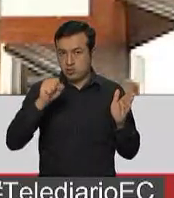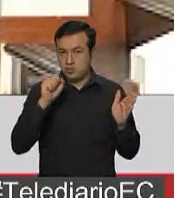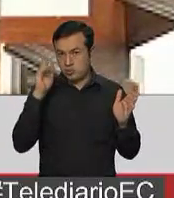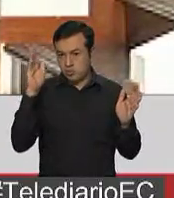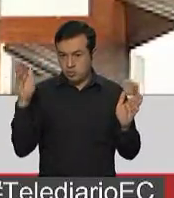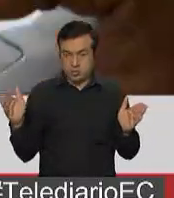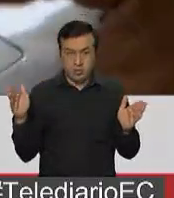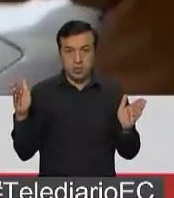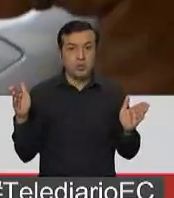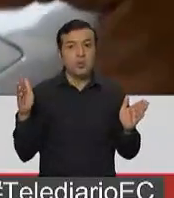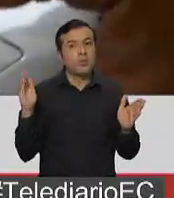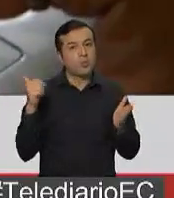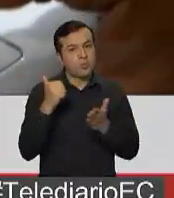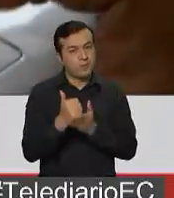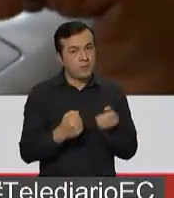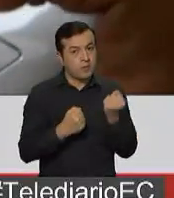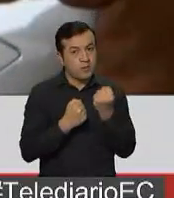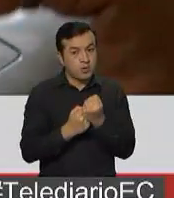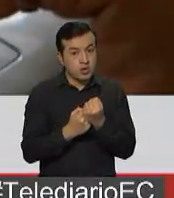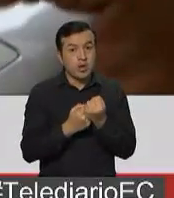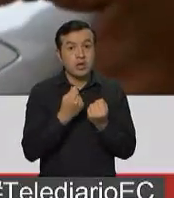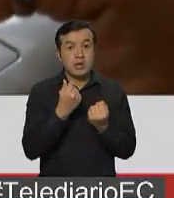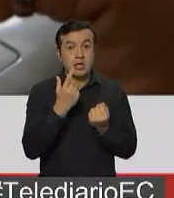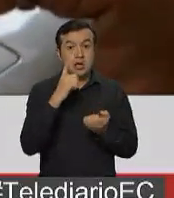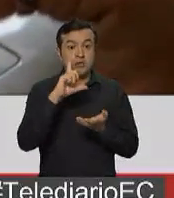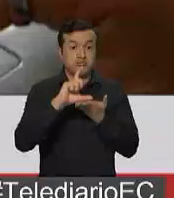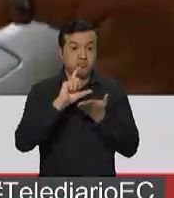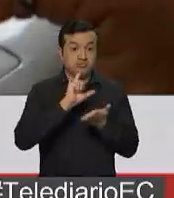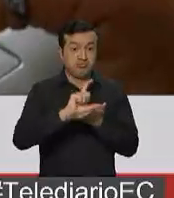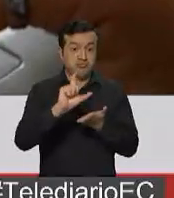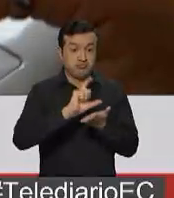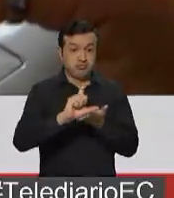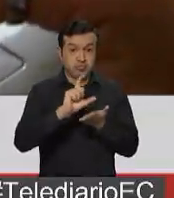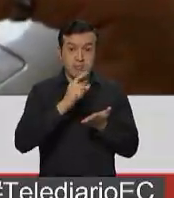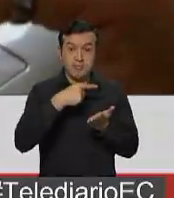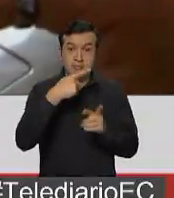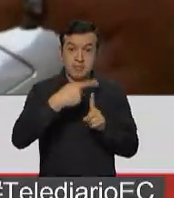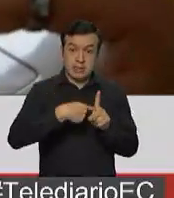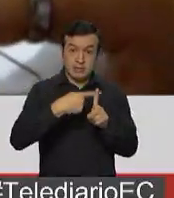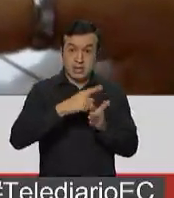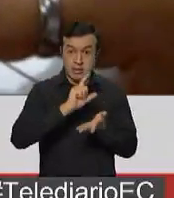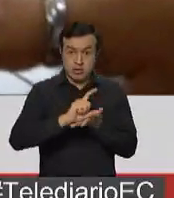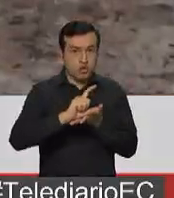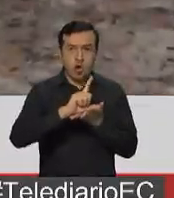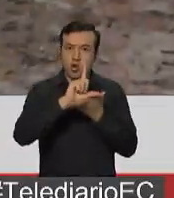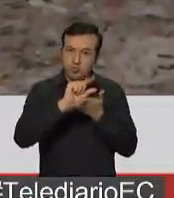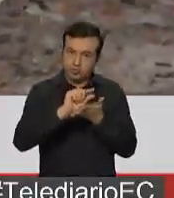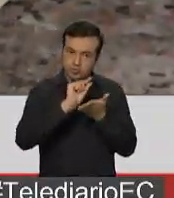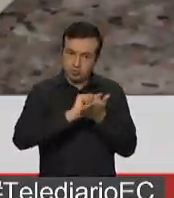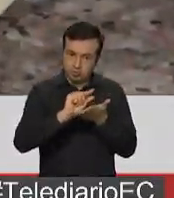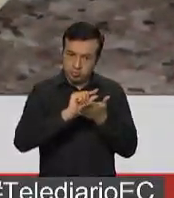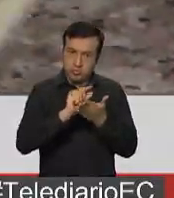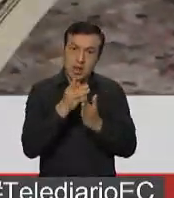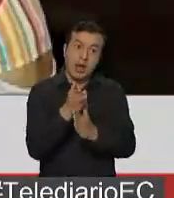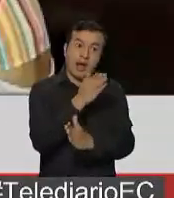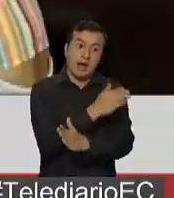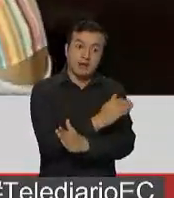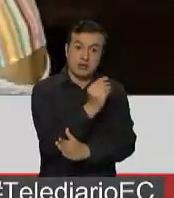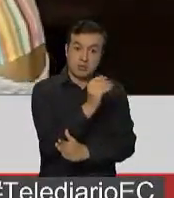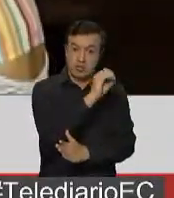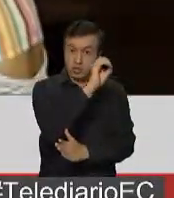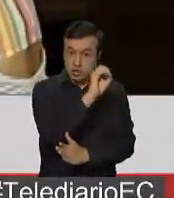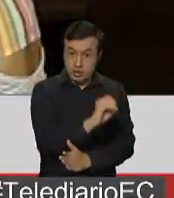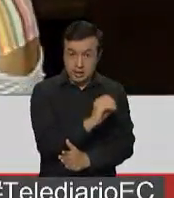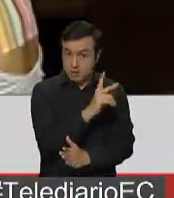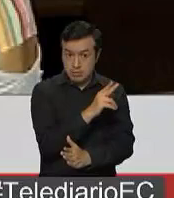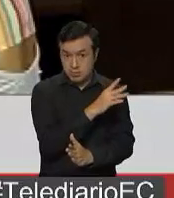extensión de este plazo permitirá disminuir las cuotas mensuales y además se podrá conservar el interés inicial del crédito, mejorando la capacidad de